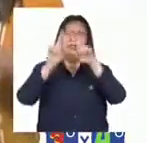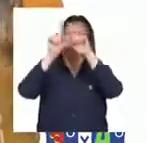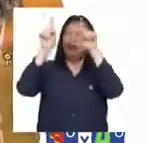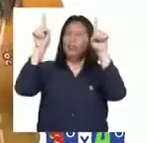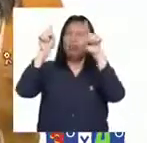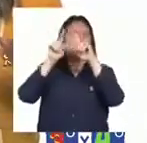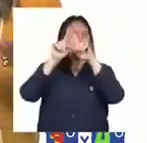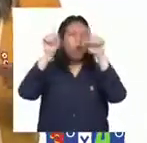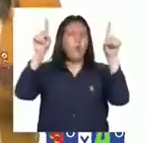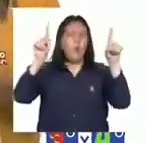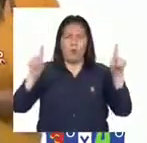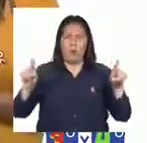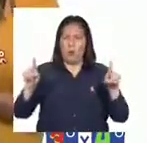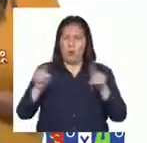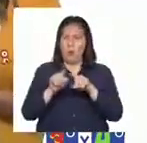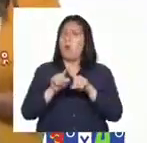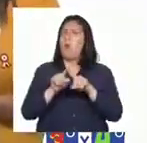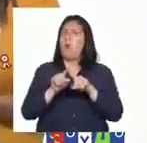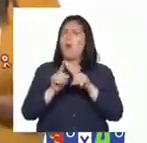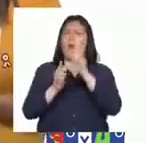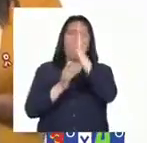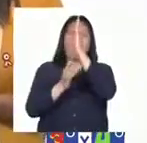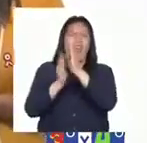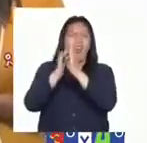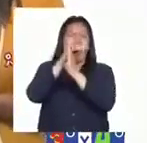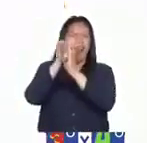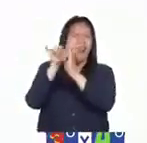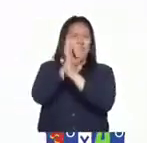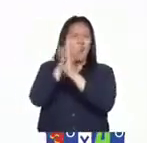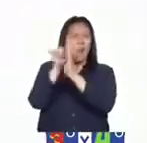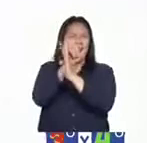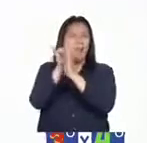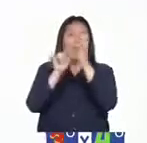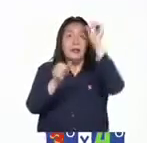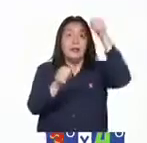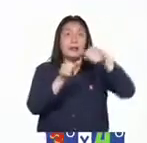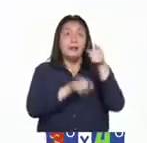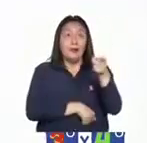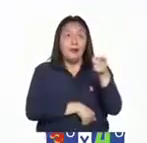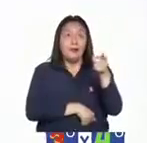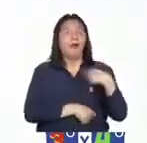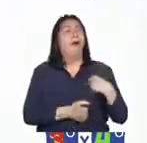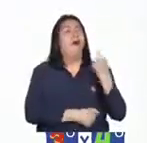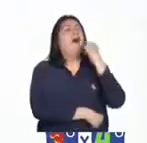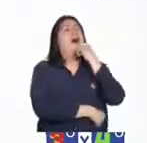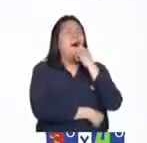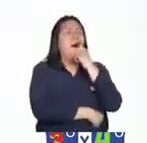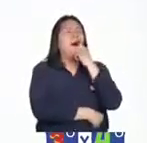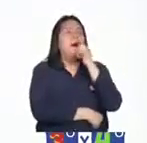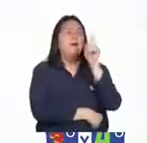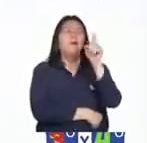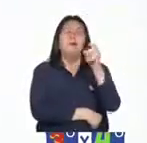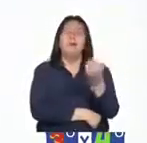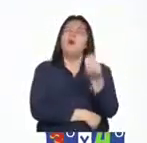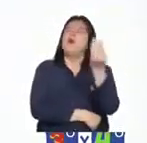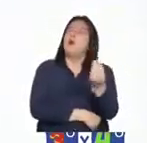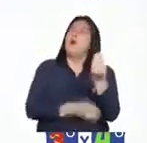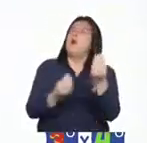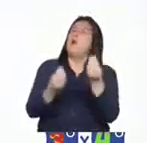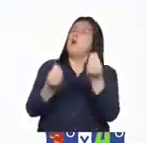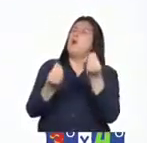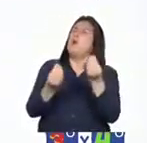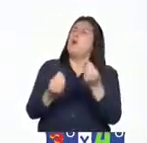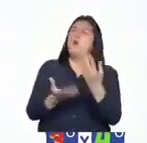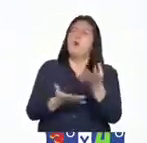tenía la forma de una figura simétrica. ¿Lo recuerdan? Fue ahí donde nos preguntamos ¿cuándo una figura es